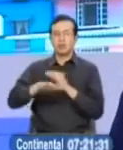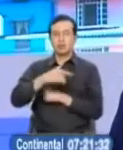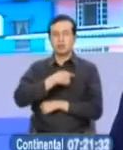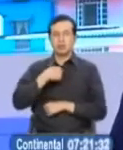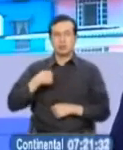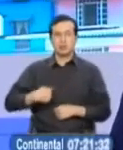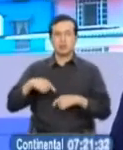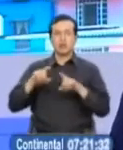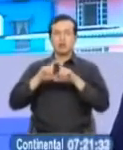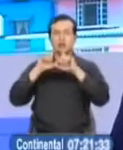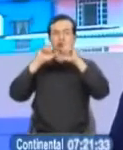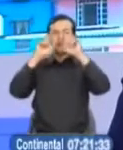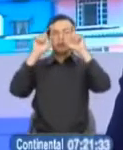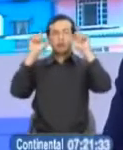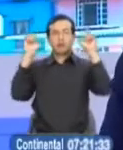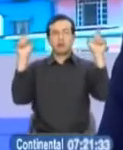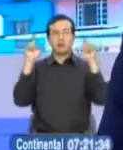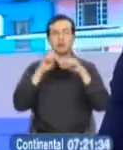un consorcio